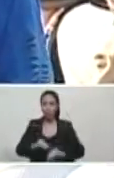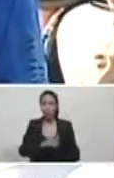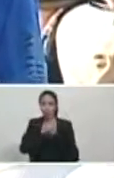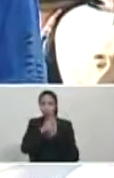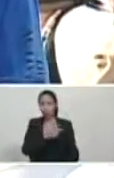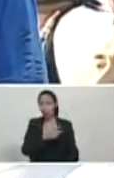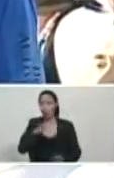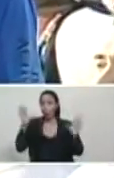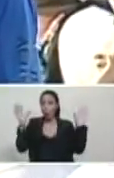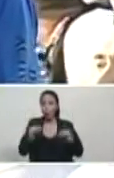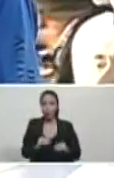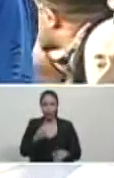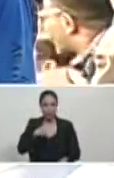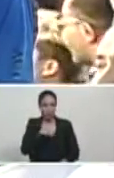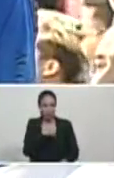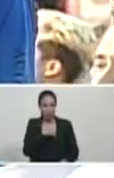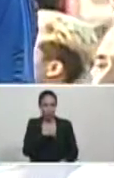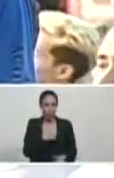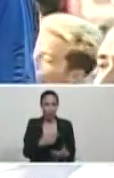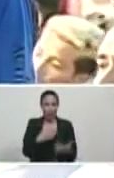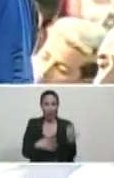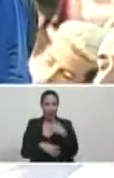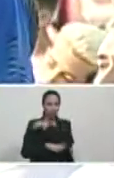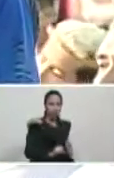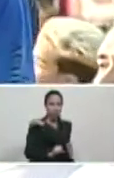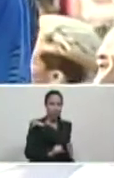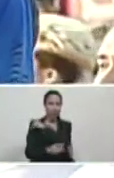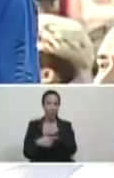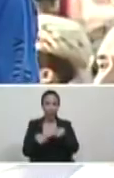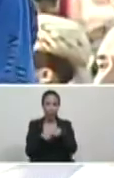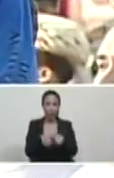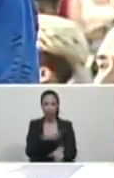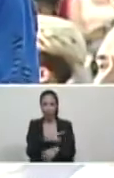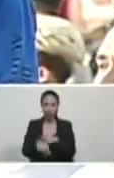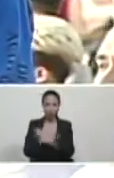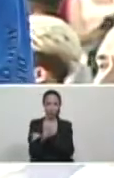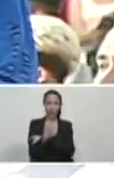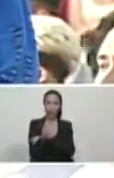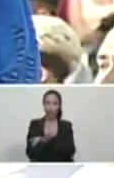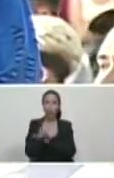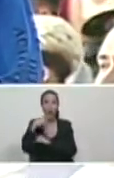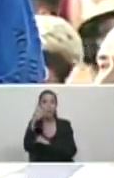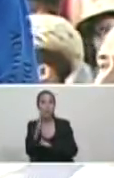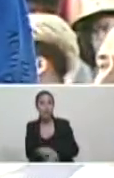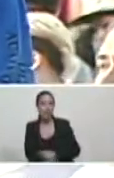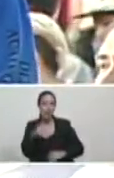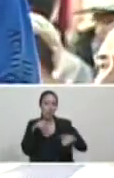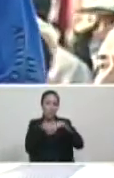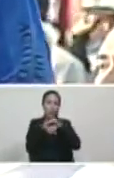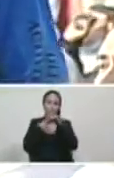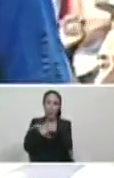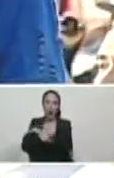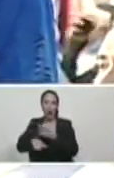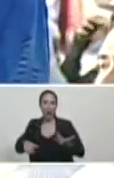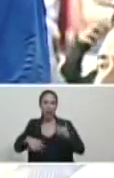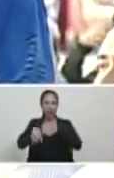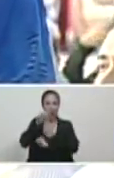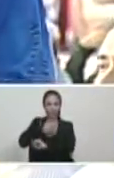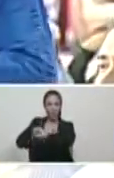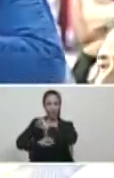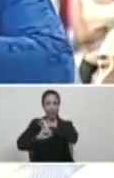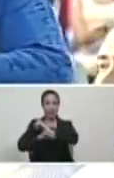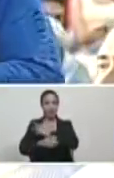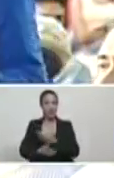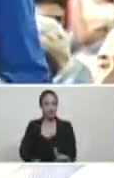nosotros no caímos en su trampa. El barrio salió en Petare a defender cada uno de sus territorios y no